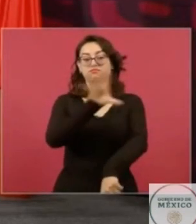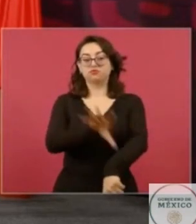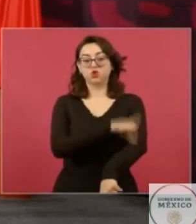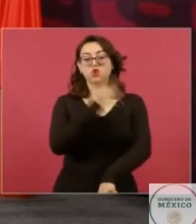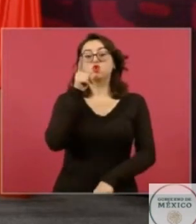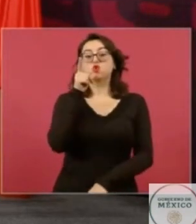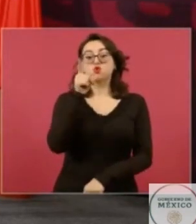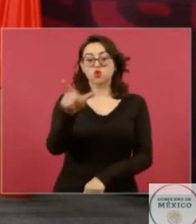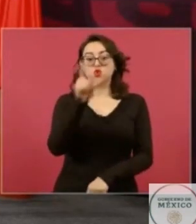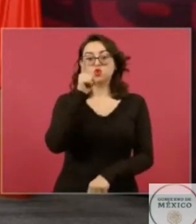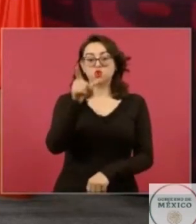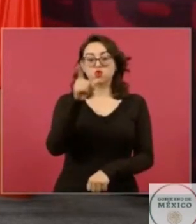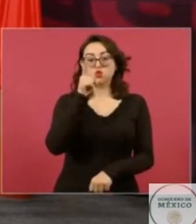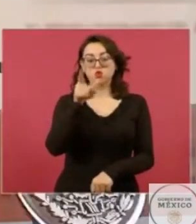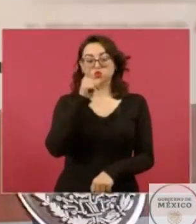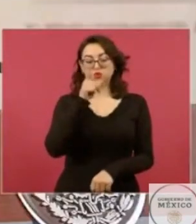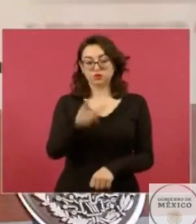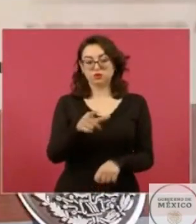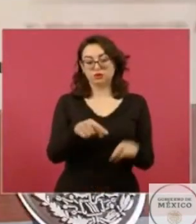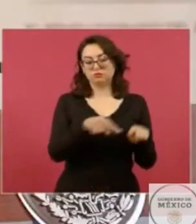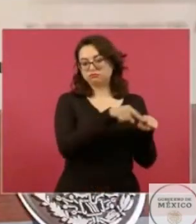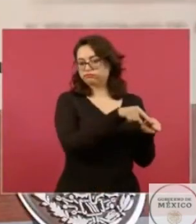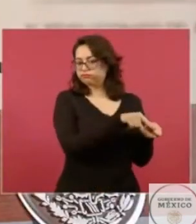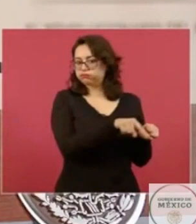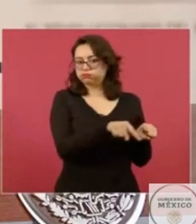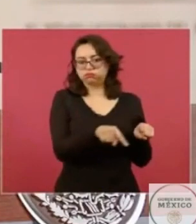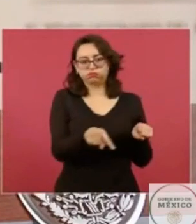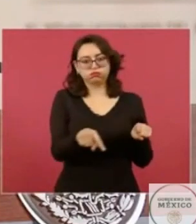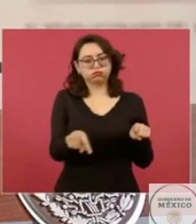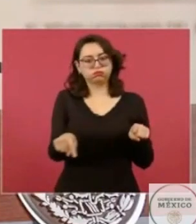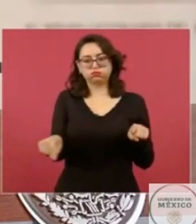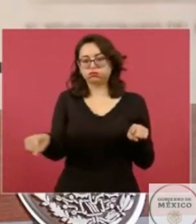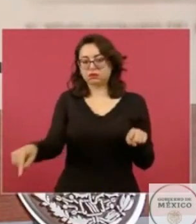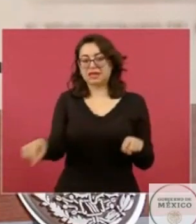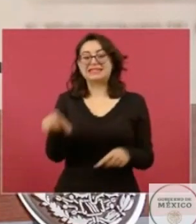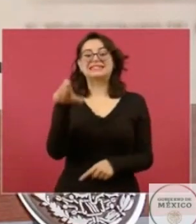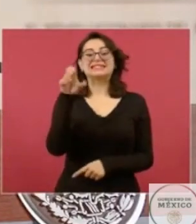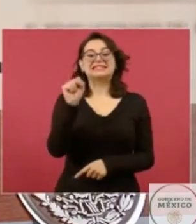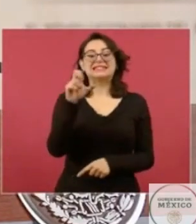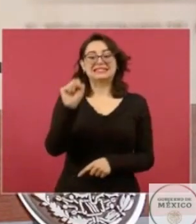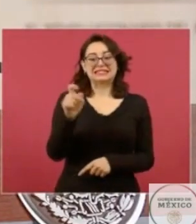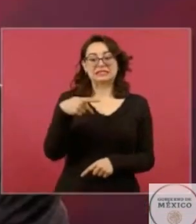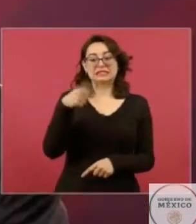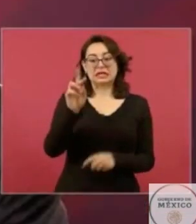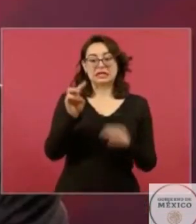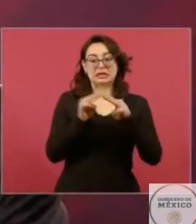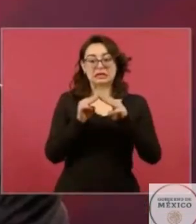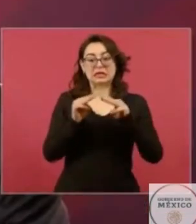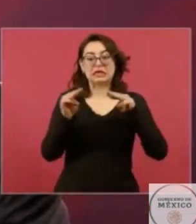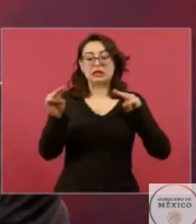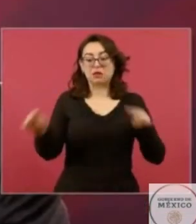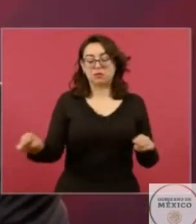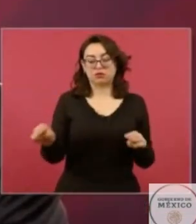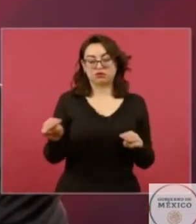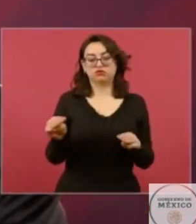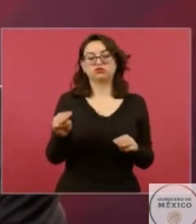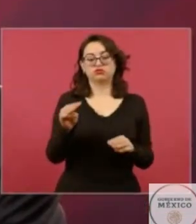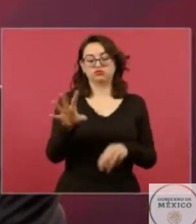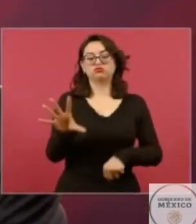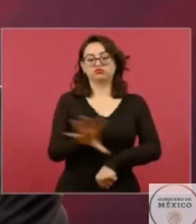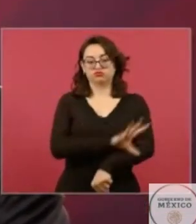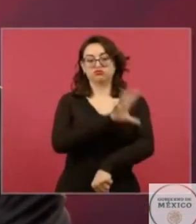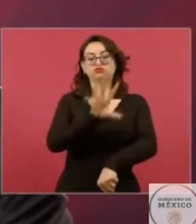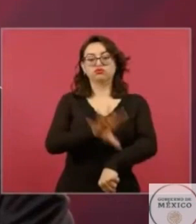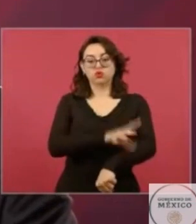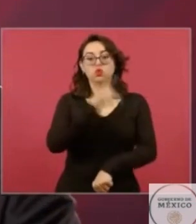kilómetros. Específicamente en el tramo 3 se tiene 60 kilómetros de vía doble electrificada e incluye